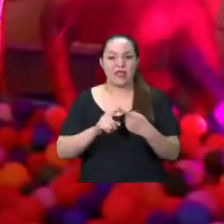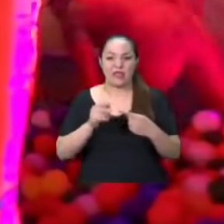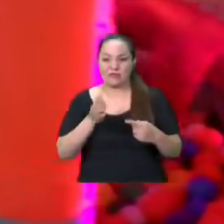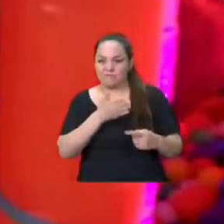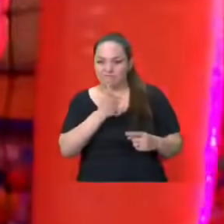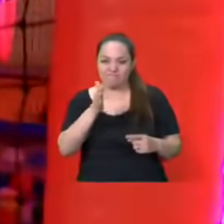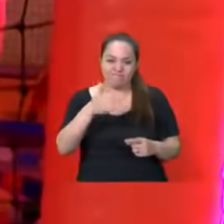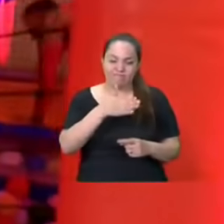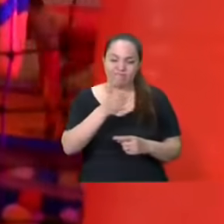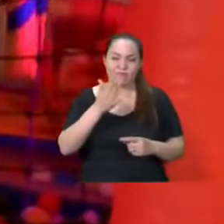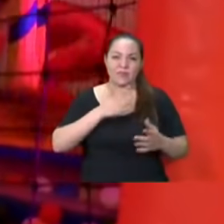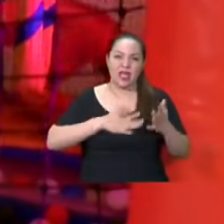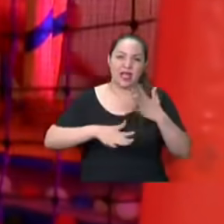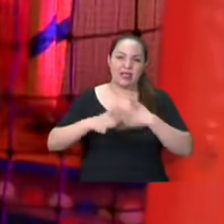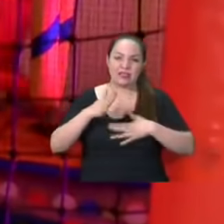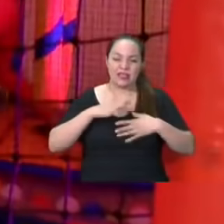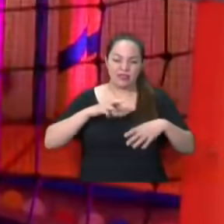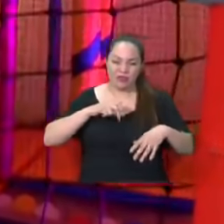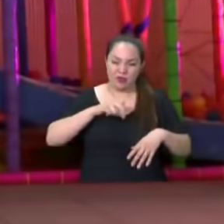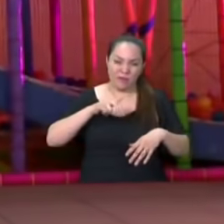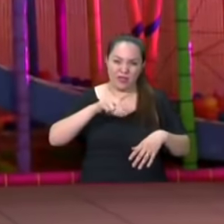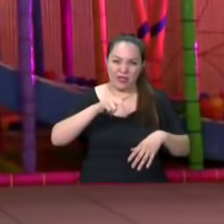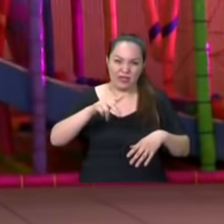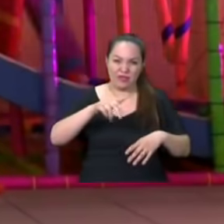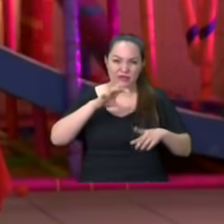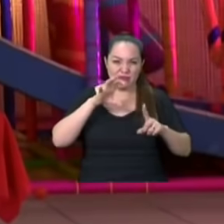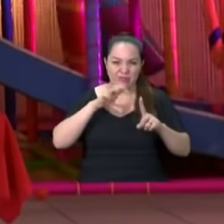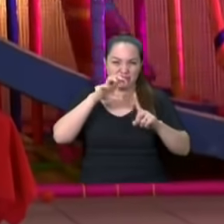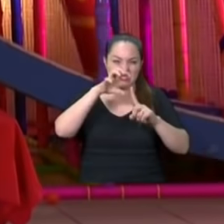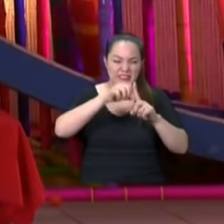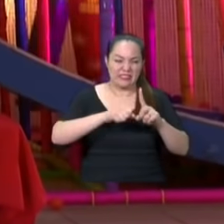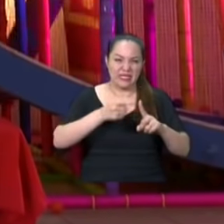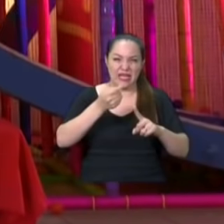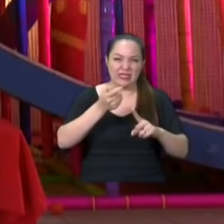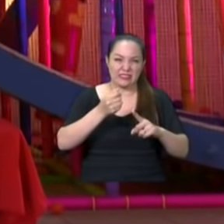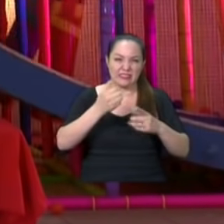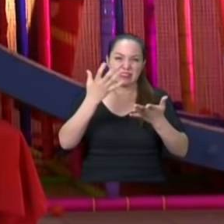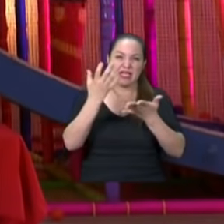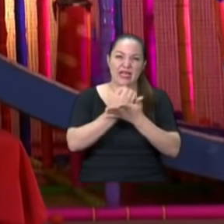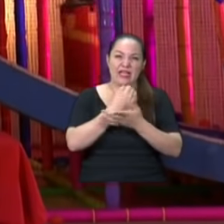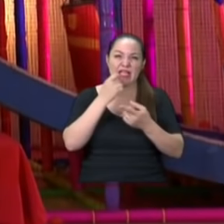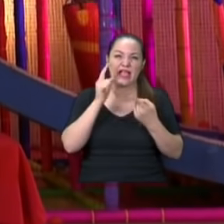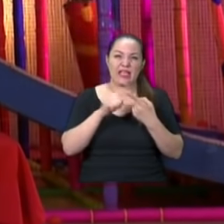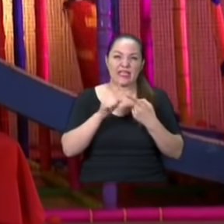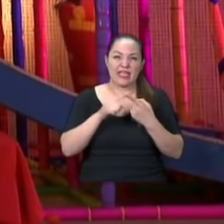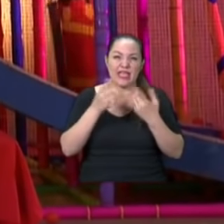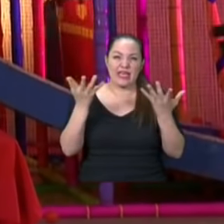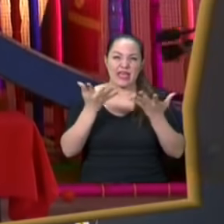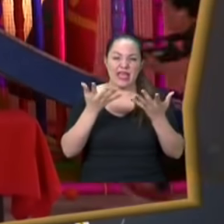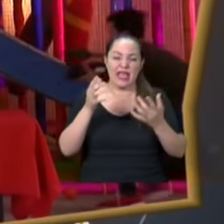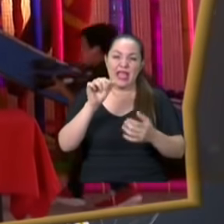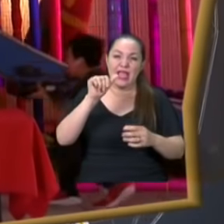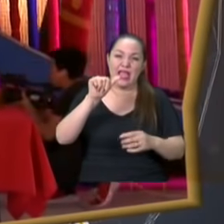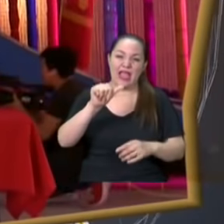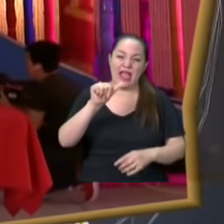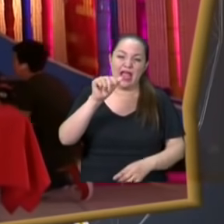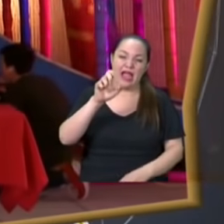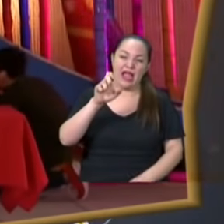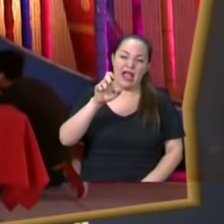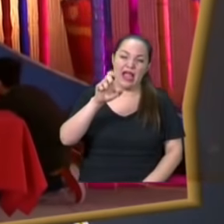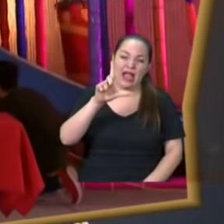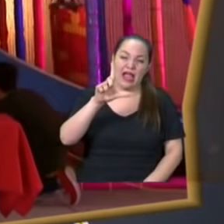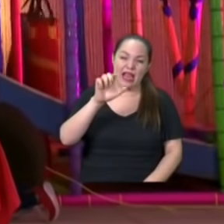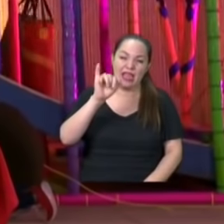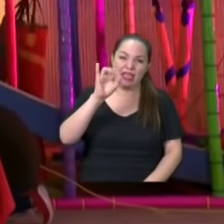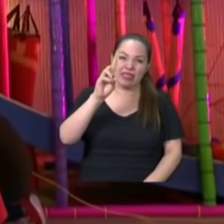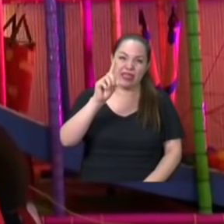está alcanzando. Vamos a ver quién es el ganador en esta prueba. Por lo pronto el punto se lo ha llevado el equipo de Aleida. Y